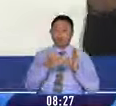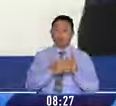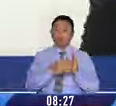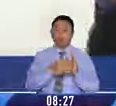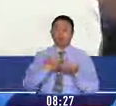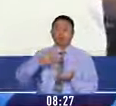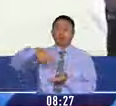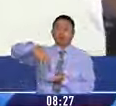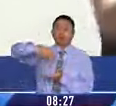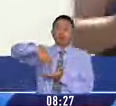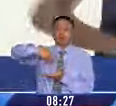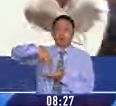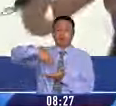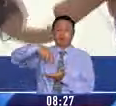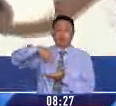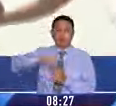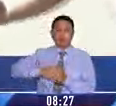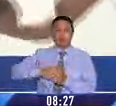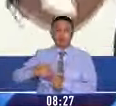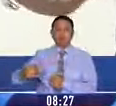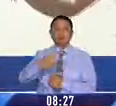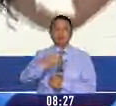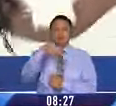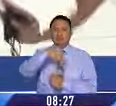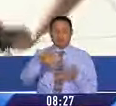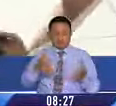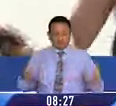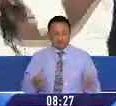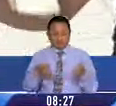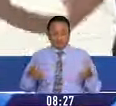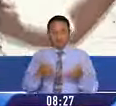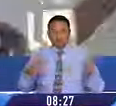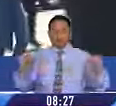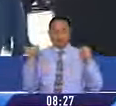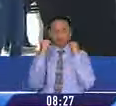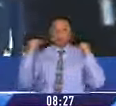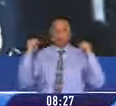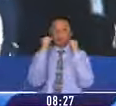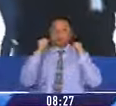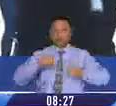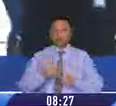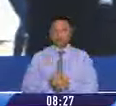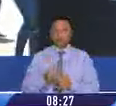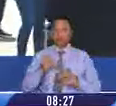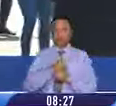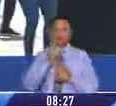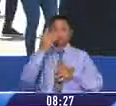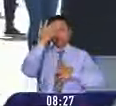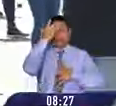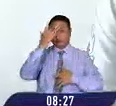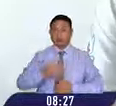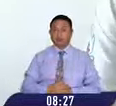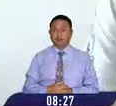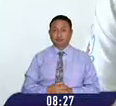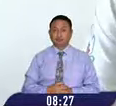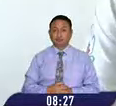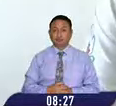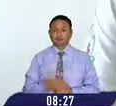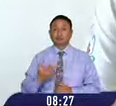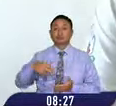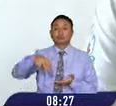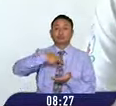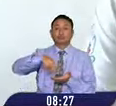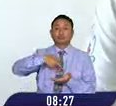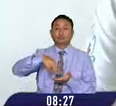las bailoterapias pensadas para incentivar el ejercicio físico y prevenir enfermedades. Estas bailoterapias